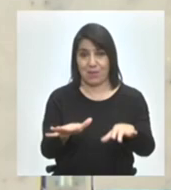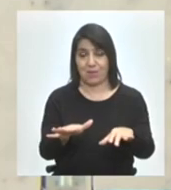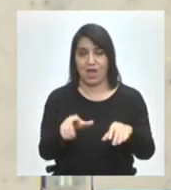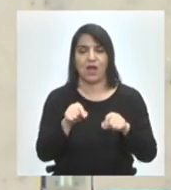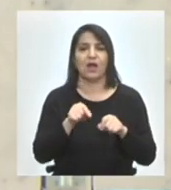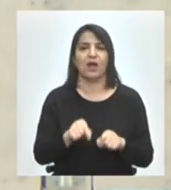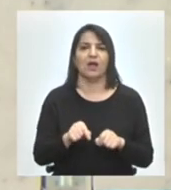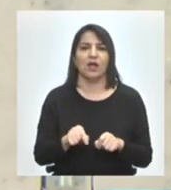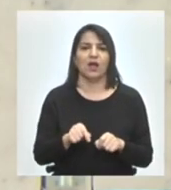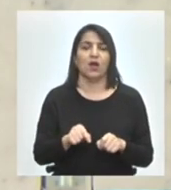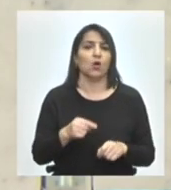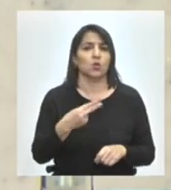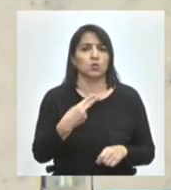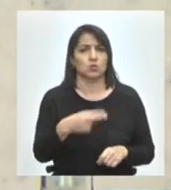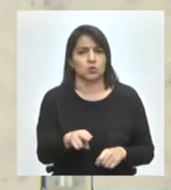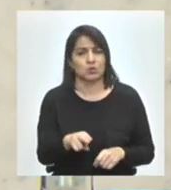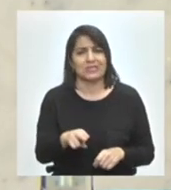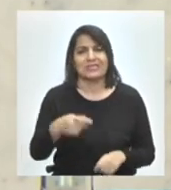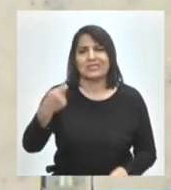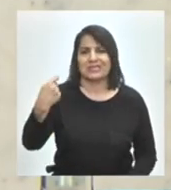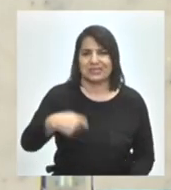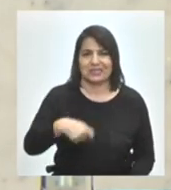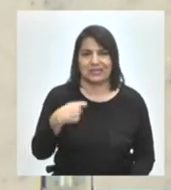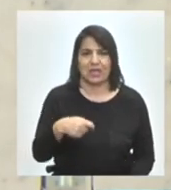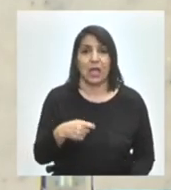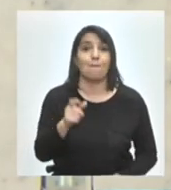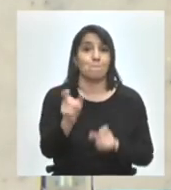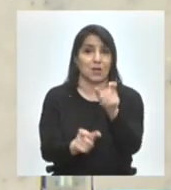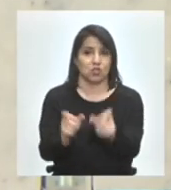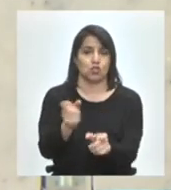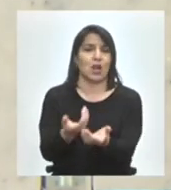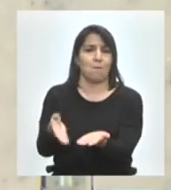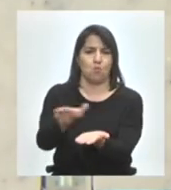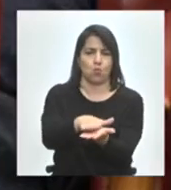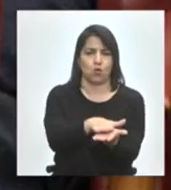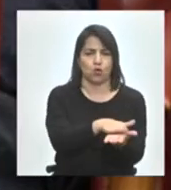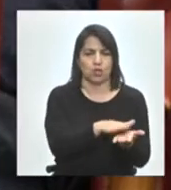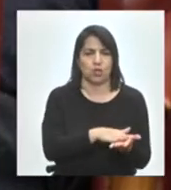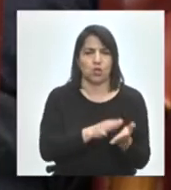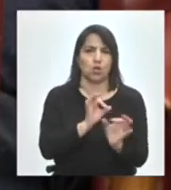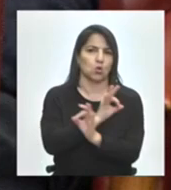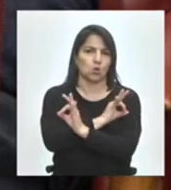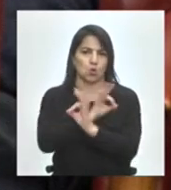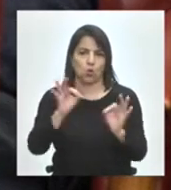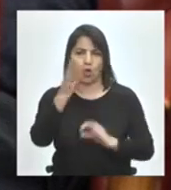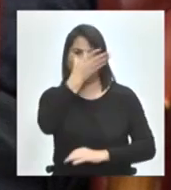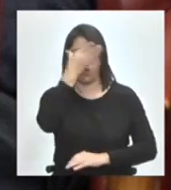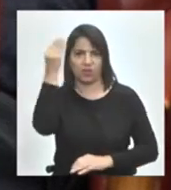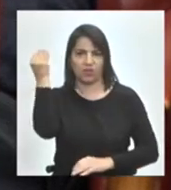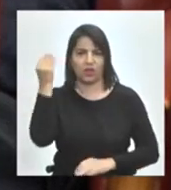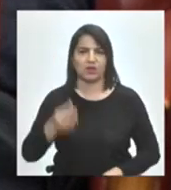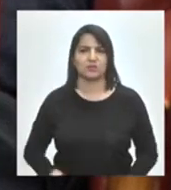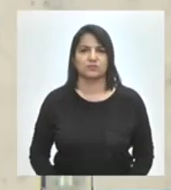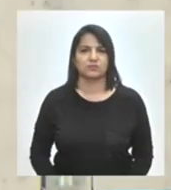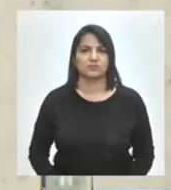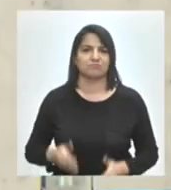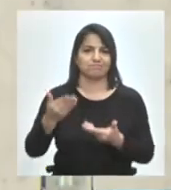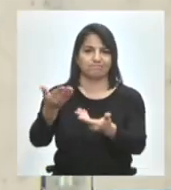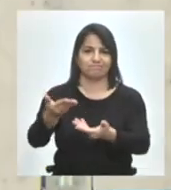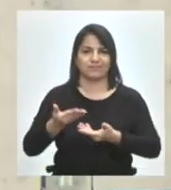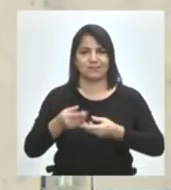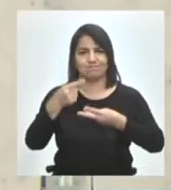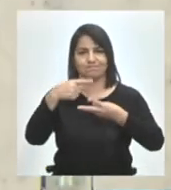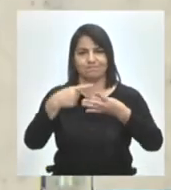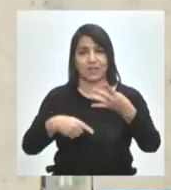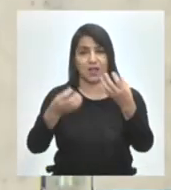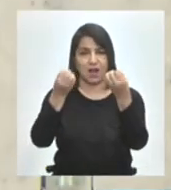con su inconmensurable costo en pérdida de vidas humanas, que nunca, por cierto, debemos olvidar, nos trajo varias